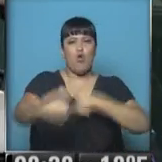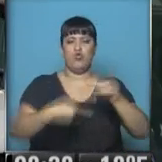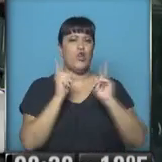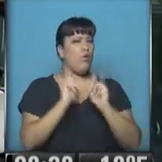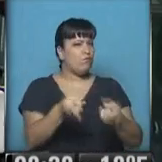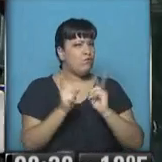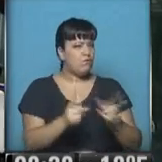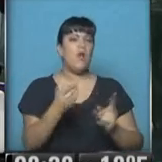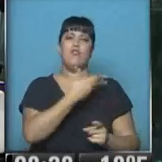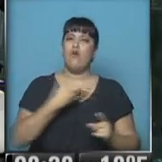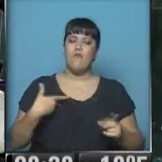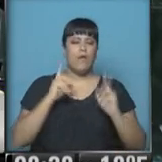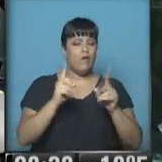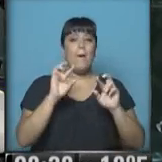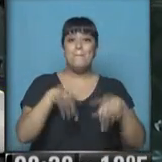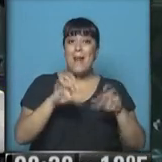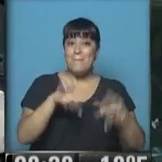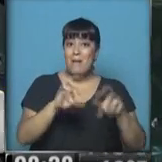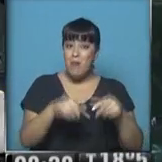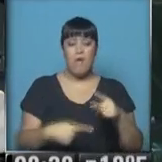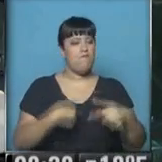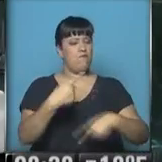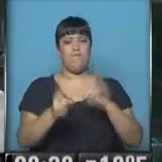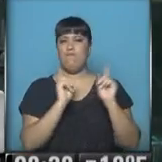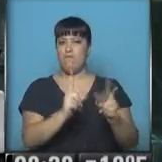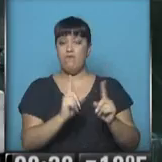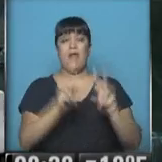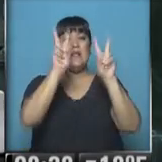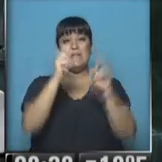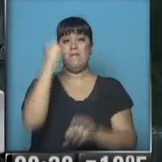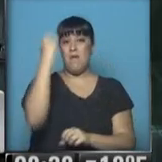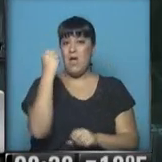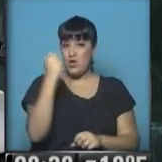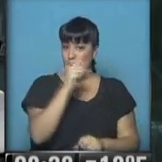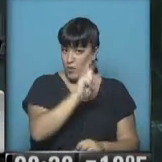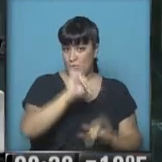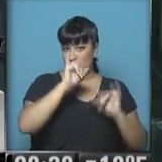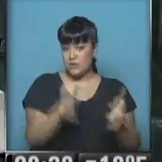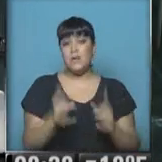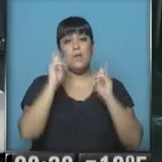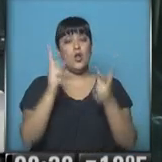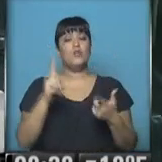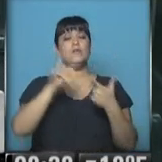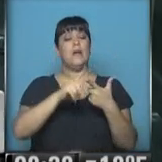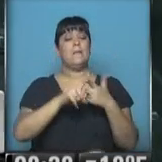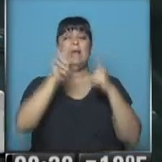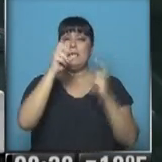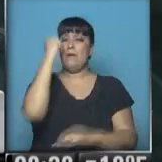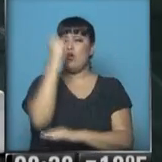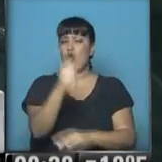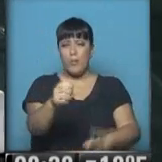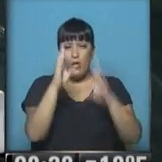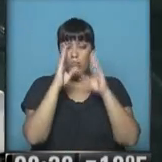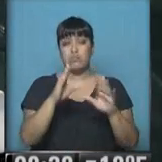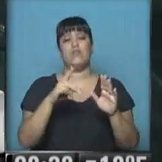tiempo en los gobiernos esa política de estado tienen que ver con los temas económicos pero también con temas económicos muy puntuales la